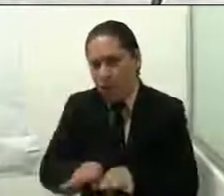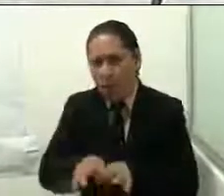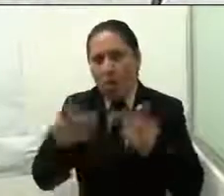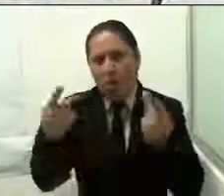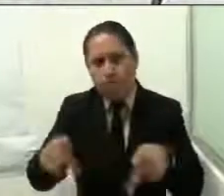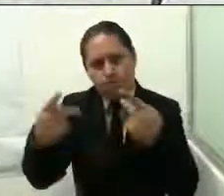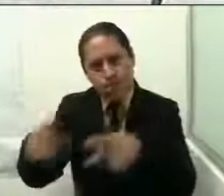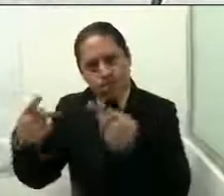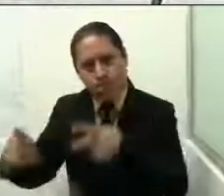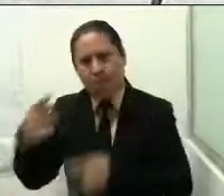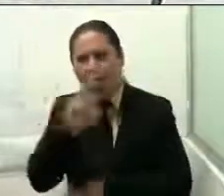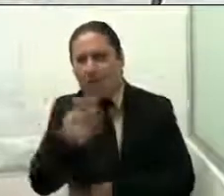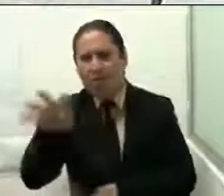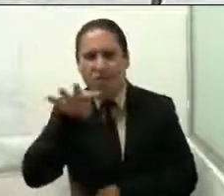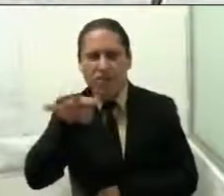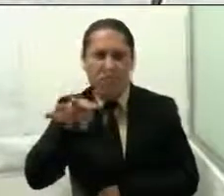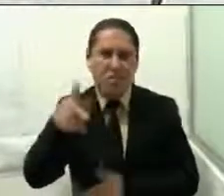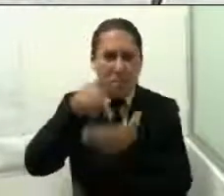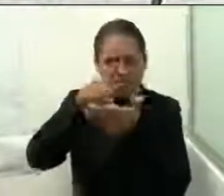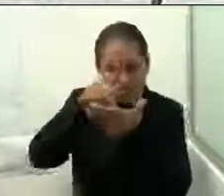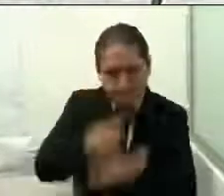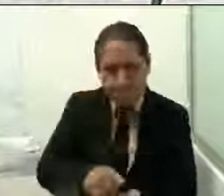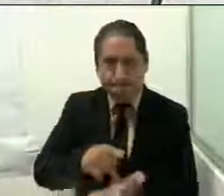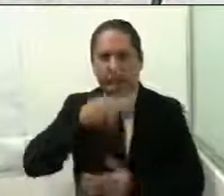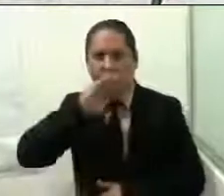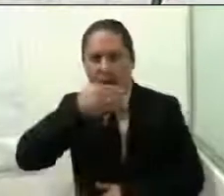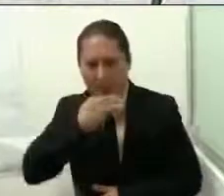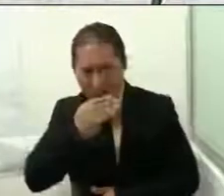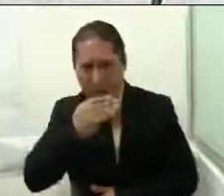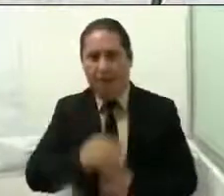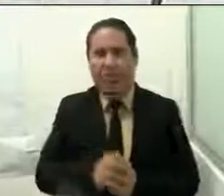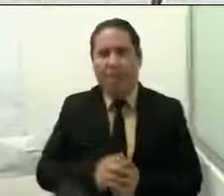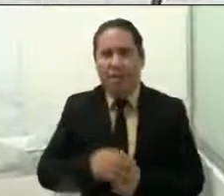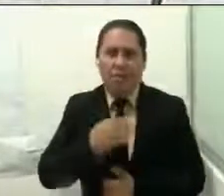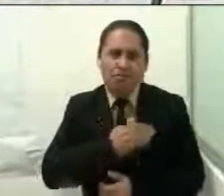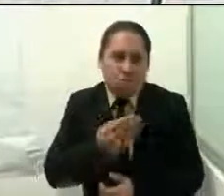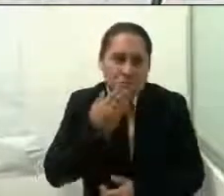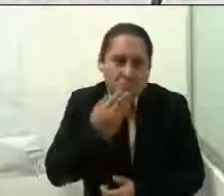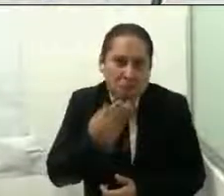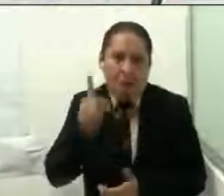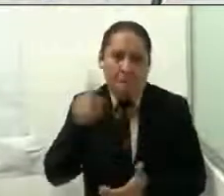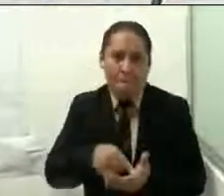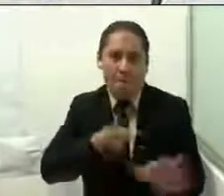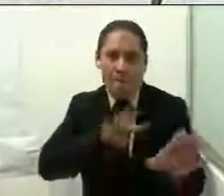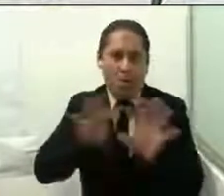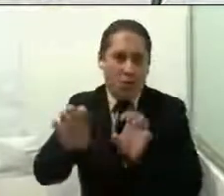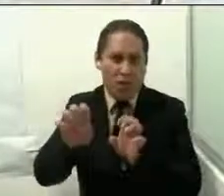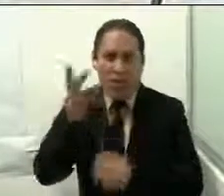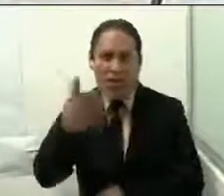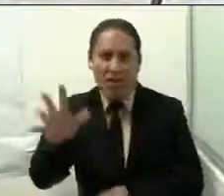de 119 mil toneladas de maíz en beneficio de 1910